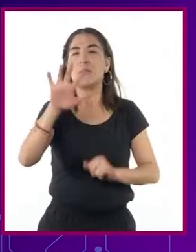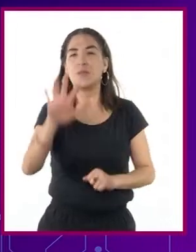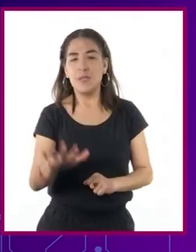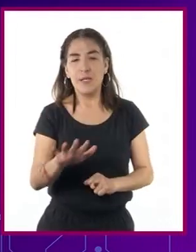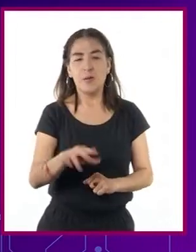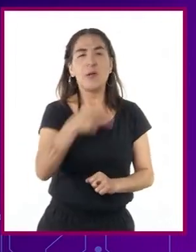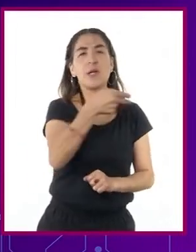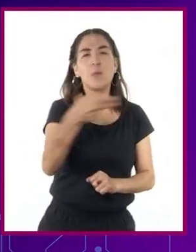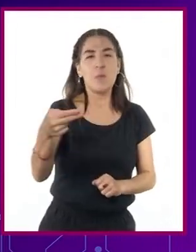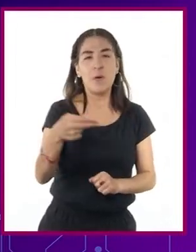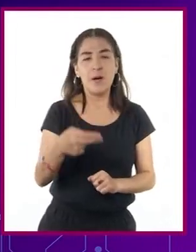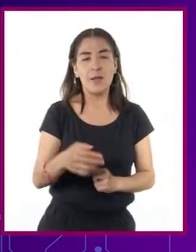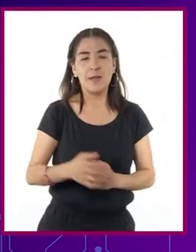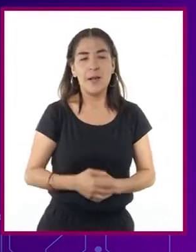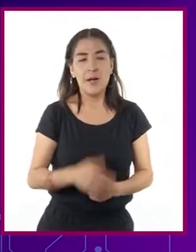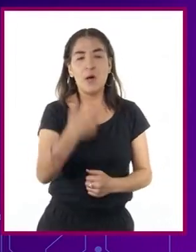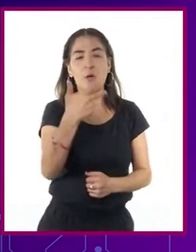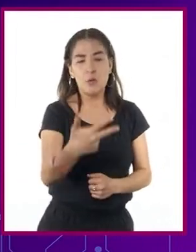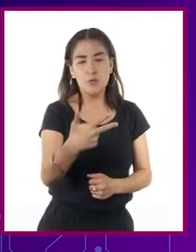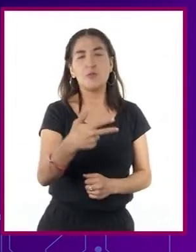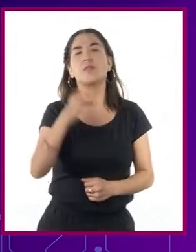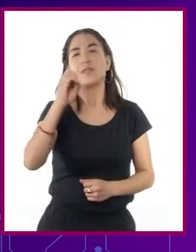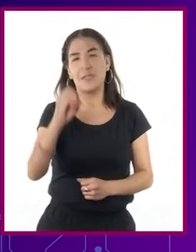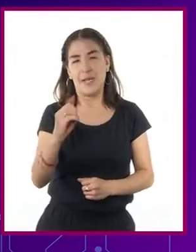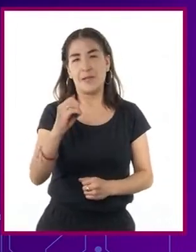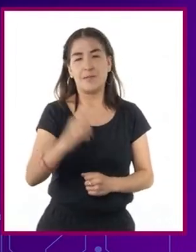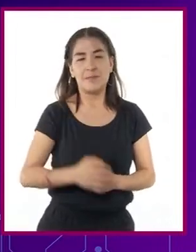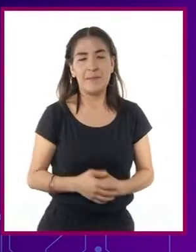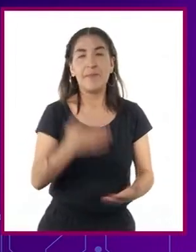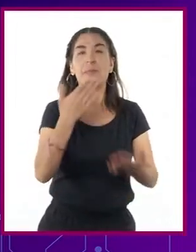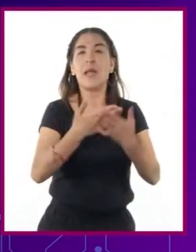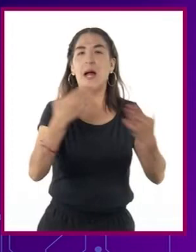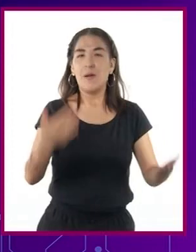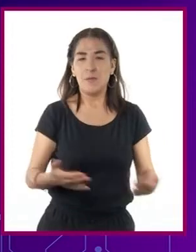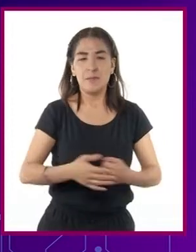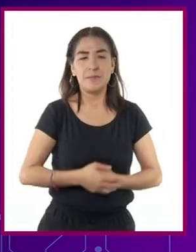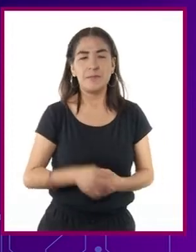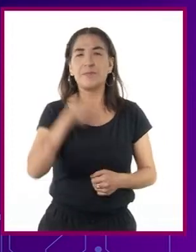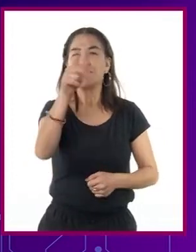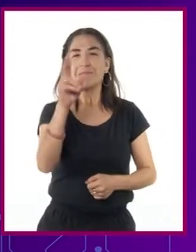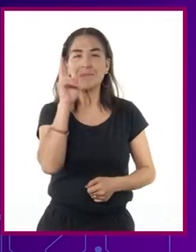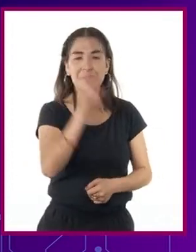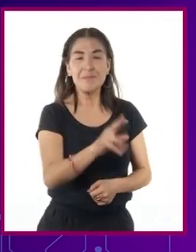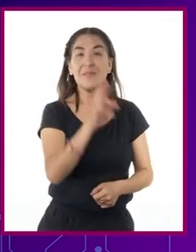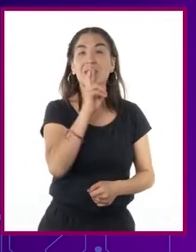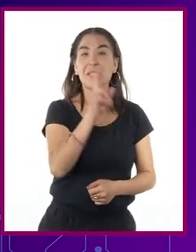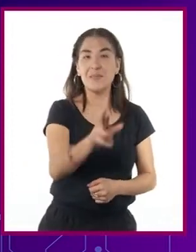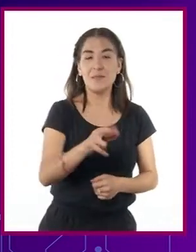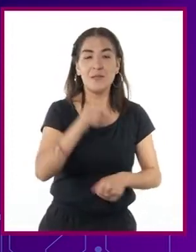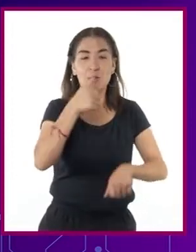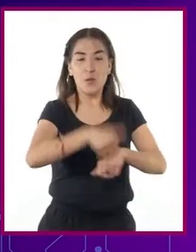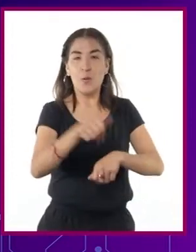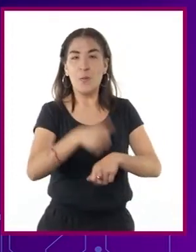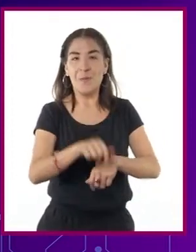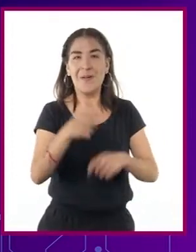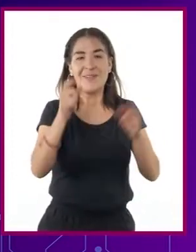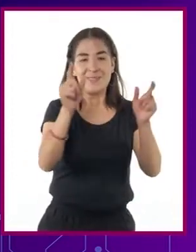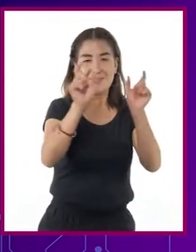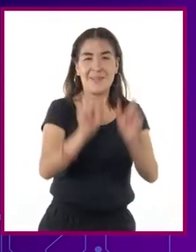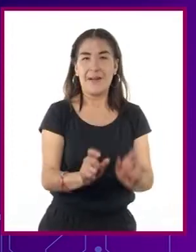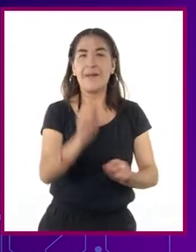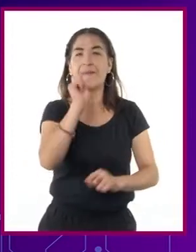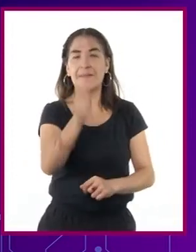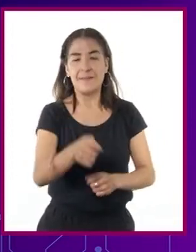que es igual a 8 elevado al exponente 0. Ahora, si consideramos los resultados de ambos procedimientos,